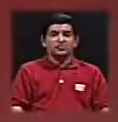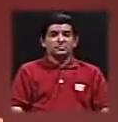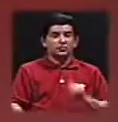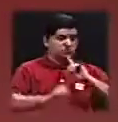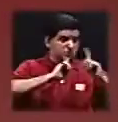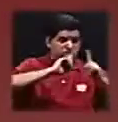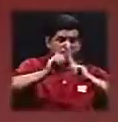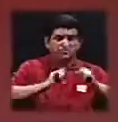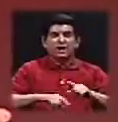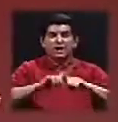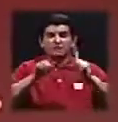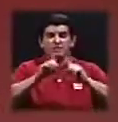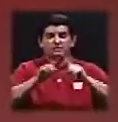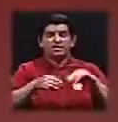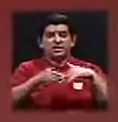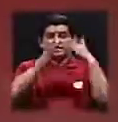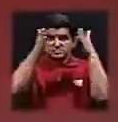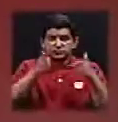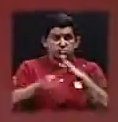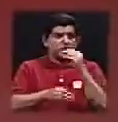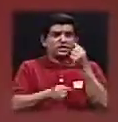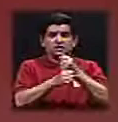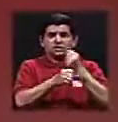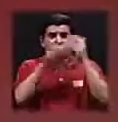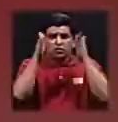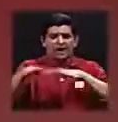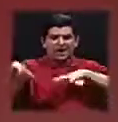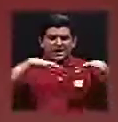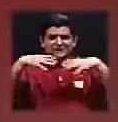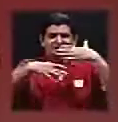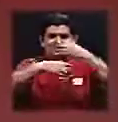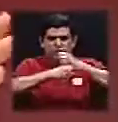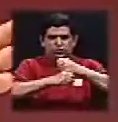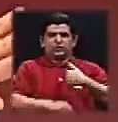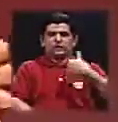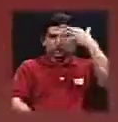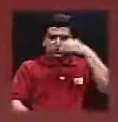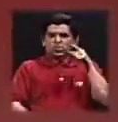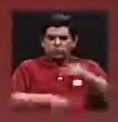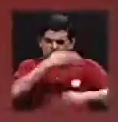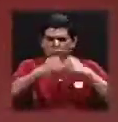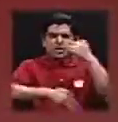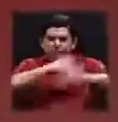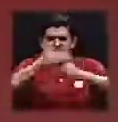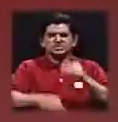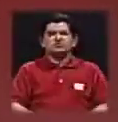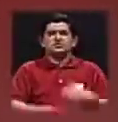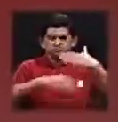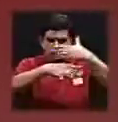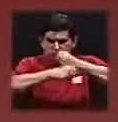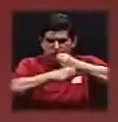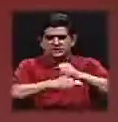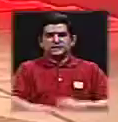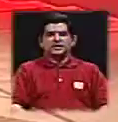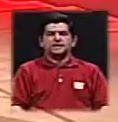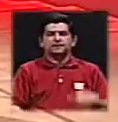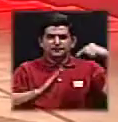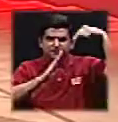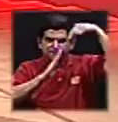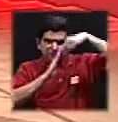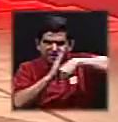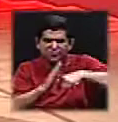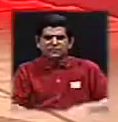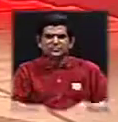en su personal o en sus estudiantes estas acciones que se iban a hacer. Yo creo que ese proceso se ha ido haciendo. Para profundizar en